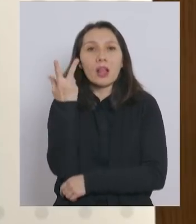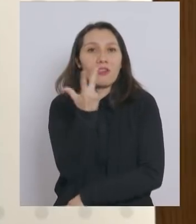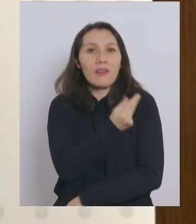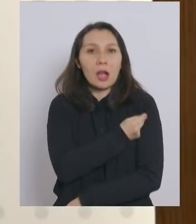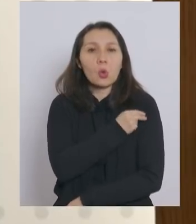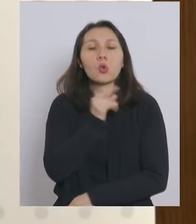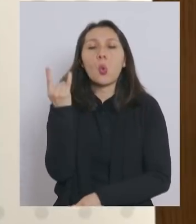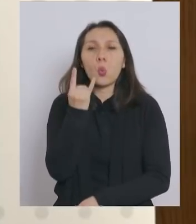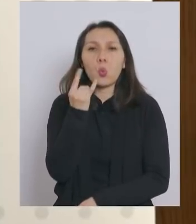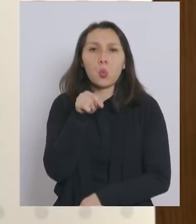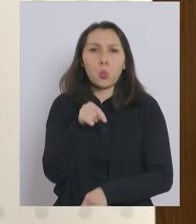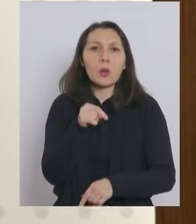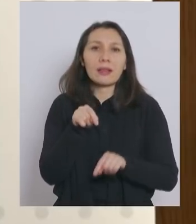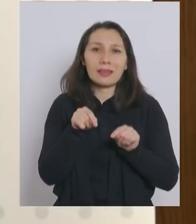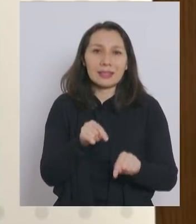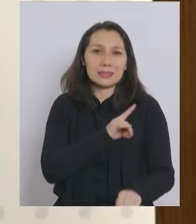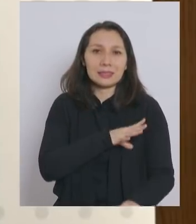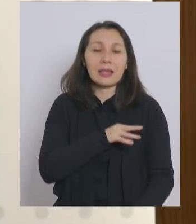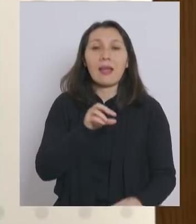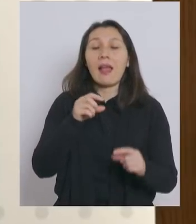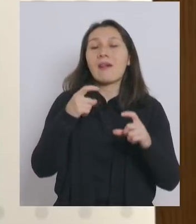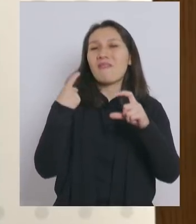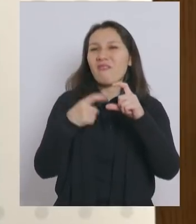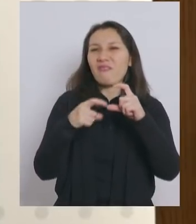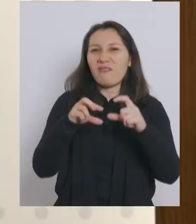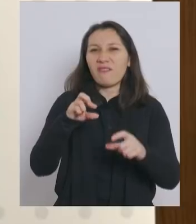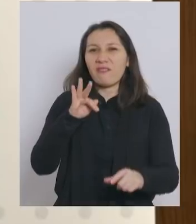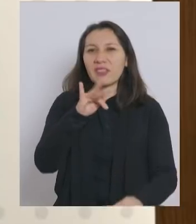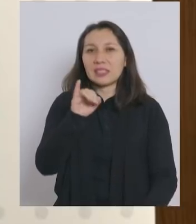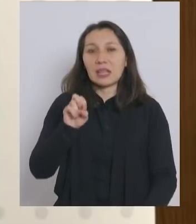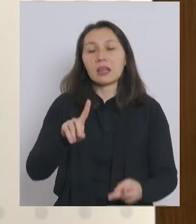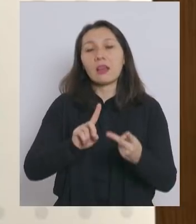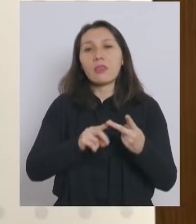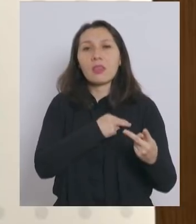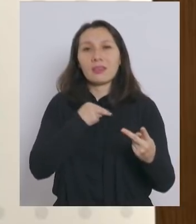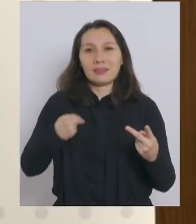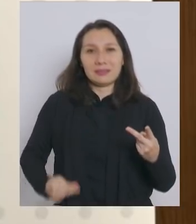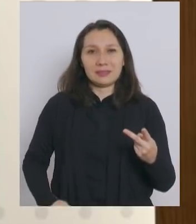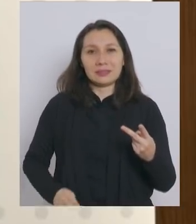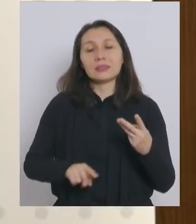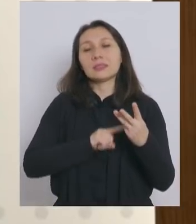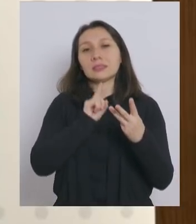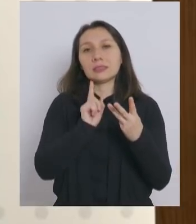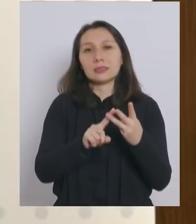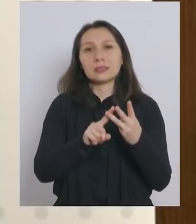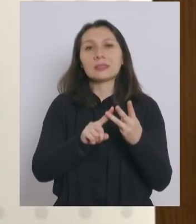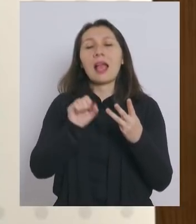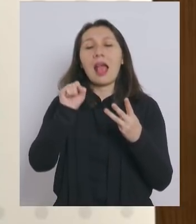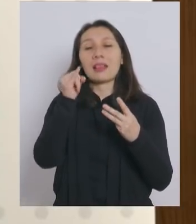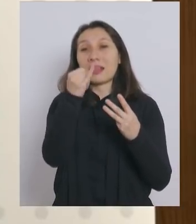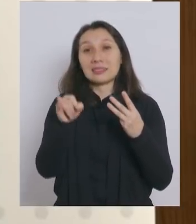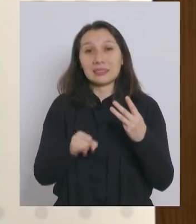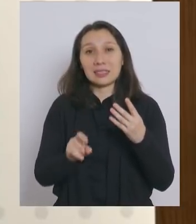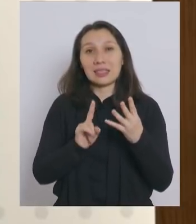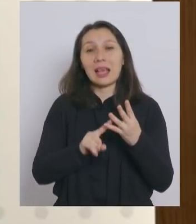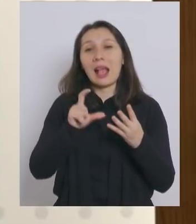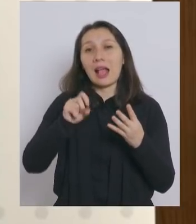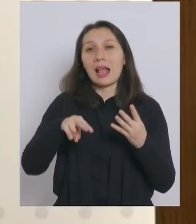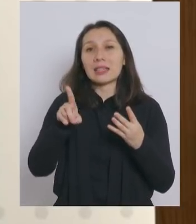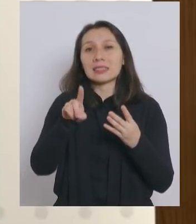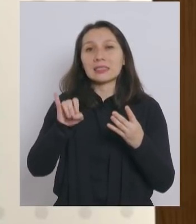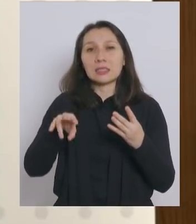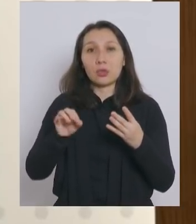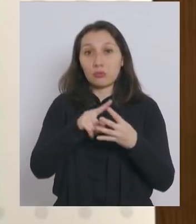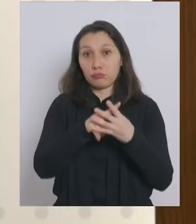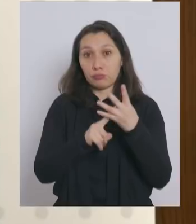Chile. La primera es la vacuna de Pfizer, posteriormente la vacuna Coronavac de Sinovac y luego la AstraZeneca y CanSino. Todas